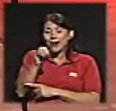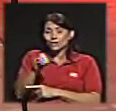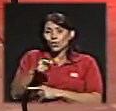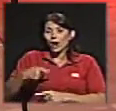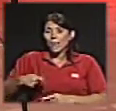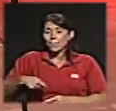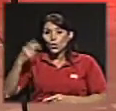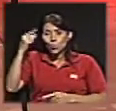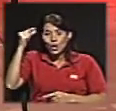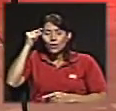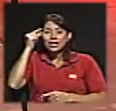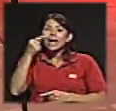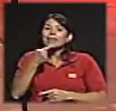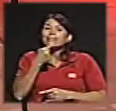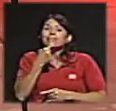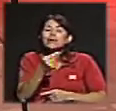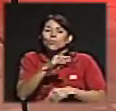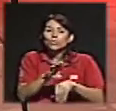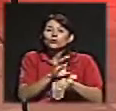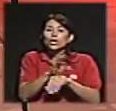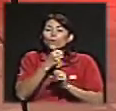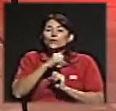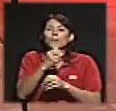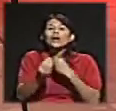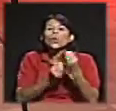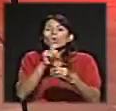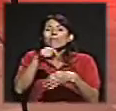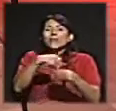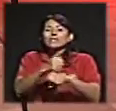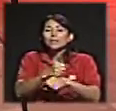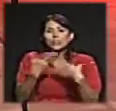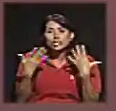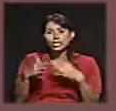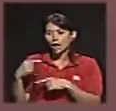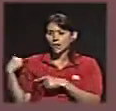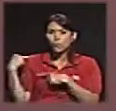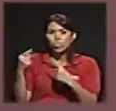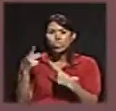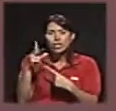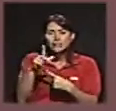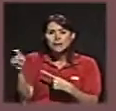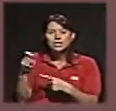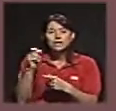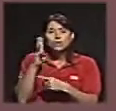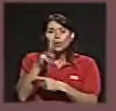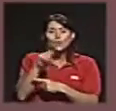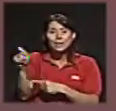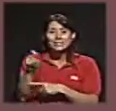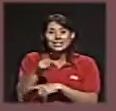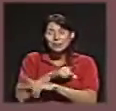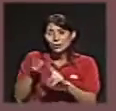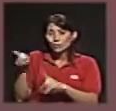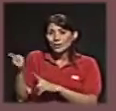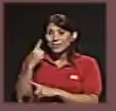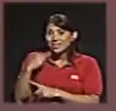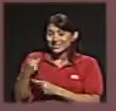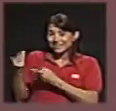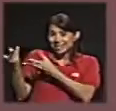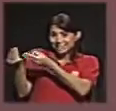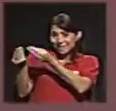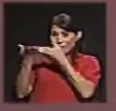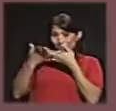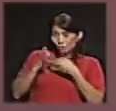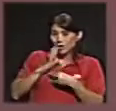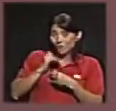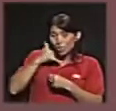cómo tenían que actuar. Y bueno, ya han pasado como 3-4 meses. ¿Cuánto? Y con esa información que usted me dice, don Max Solera, bueno,